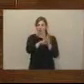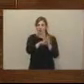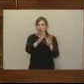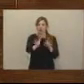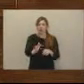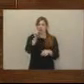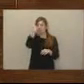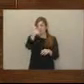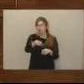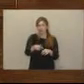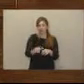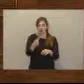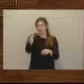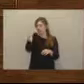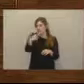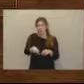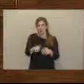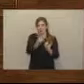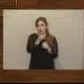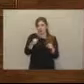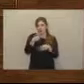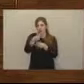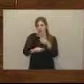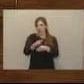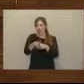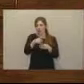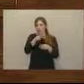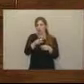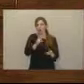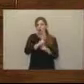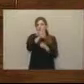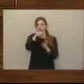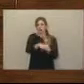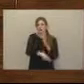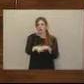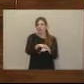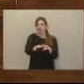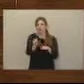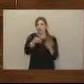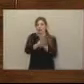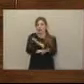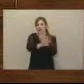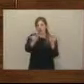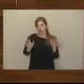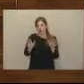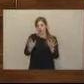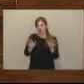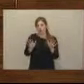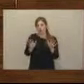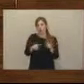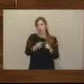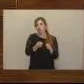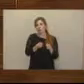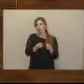Además, saben de sobra que sería imposible de aplicar a contradecir la norma básica. Por tanto, aclárense y no despisten al personal.